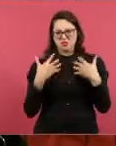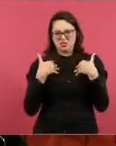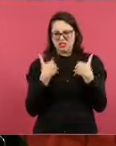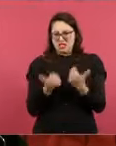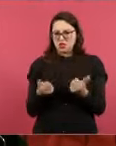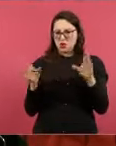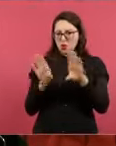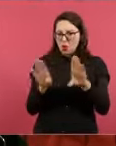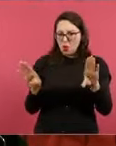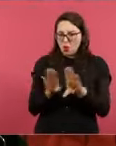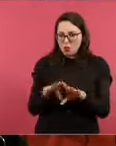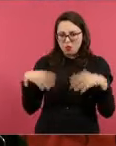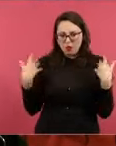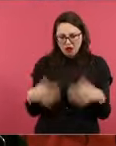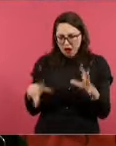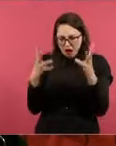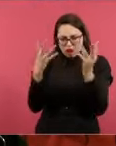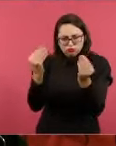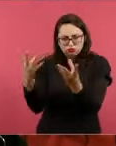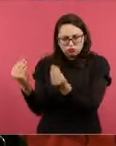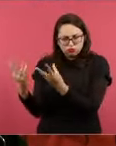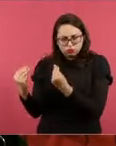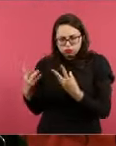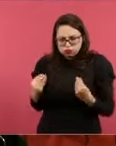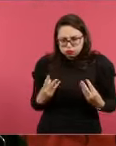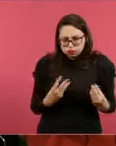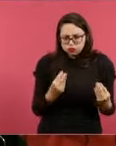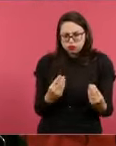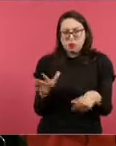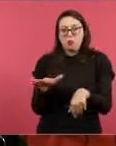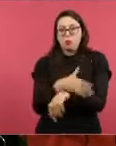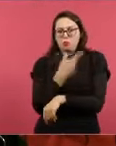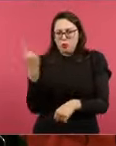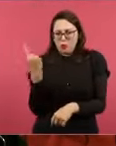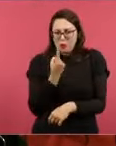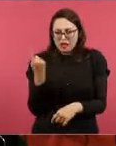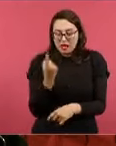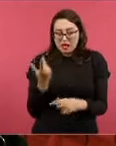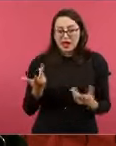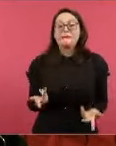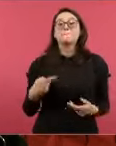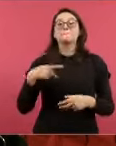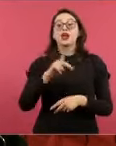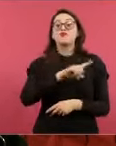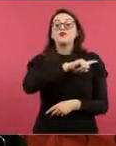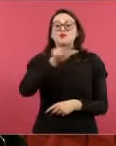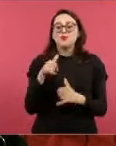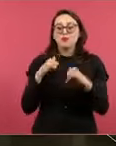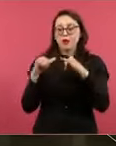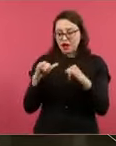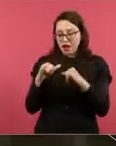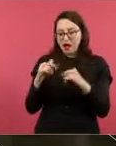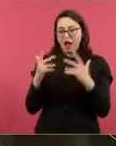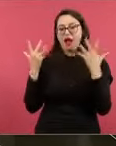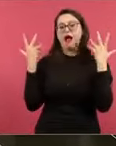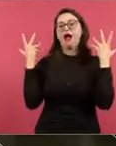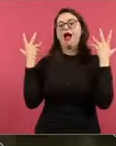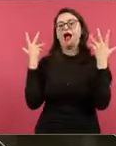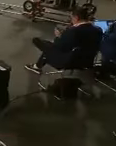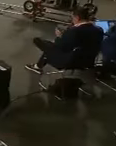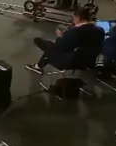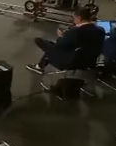tantísimos, ¿no? Dan unas cifras inmensas, pero cuando uno ve este mapa, dice, a Chihuahua, pues